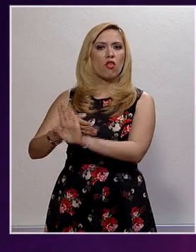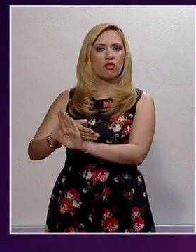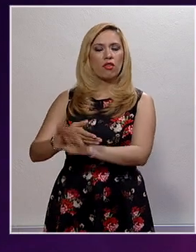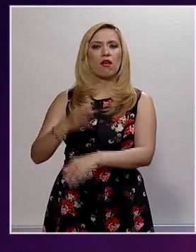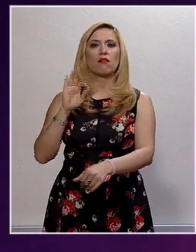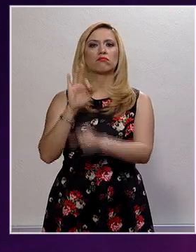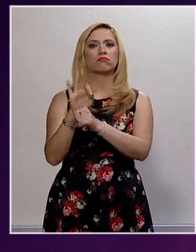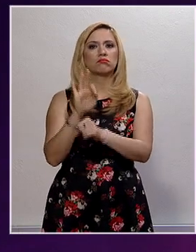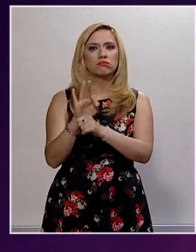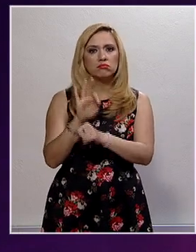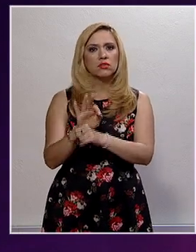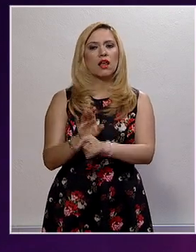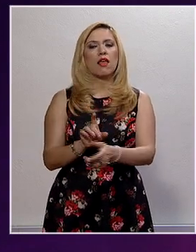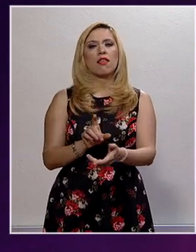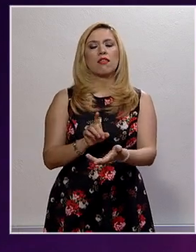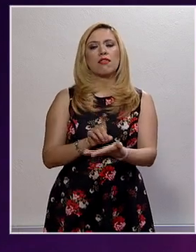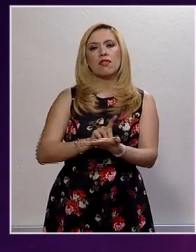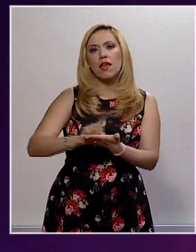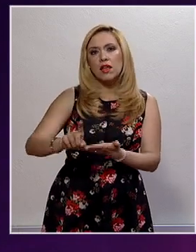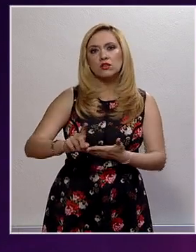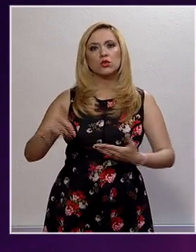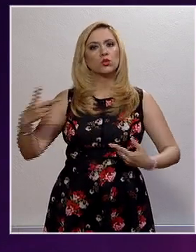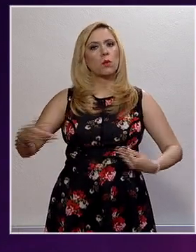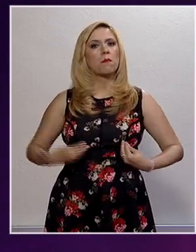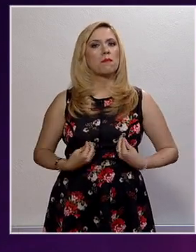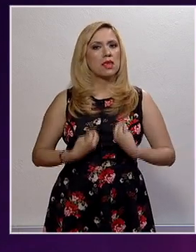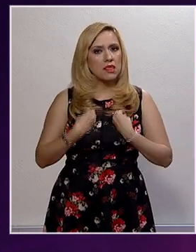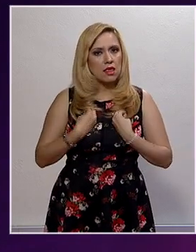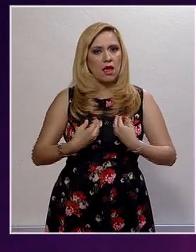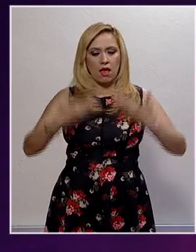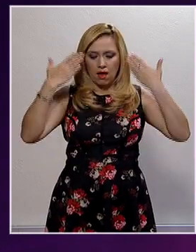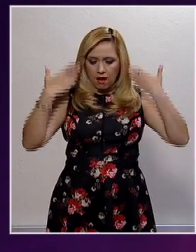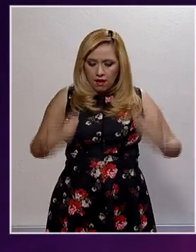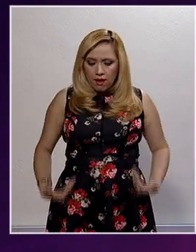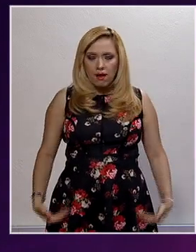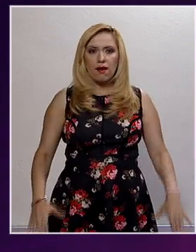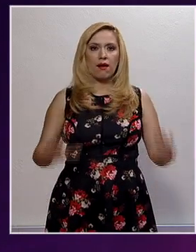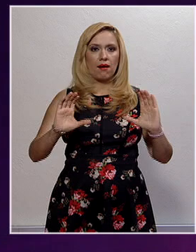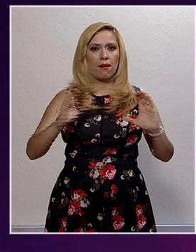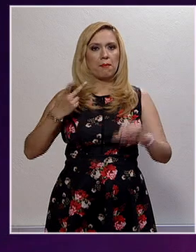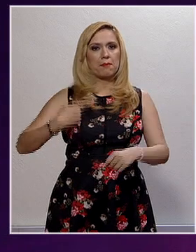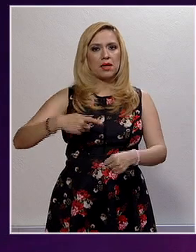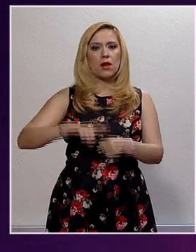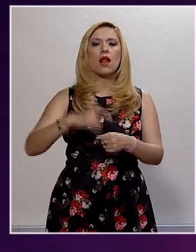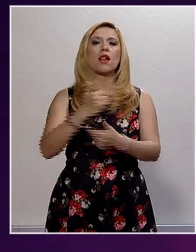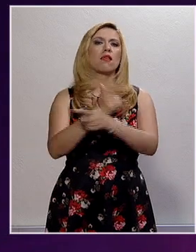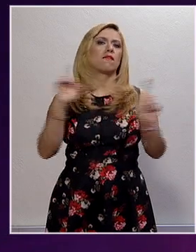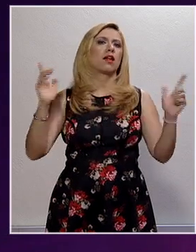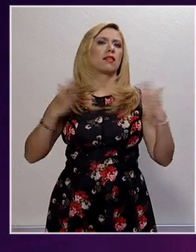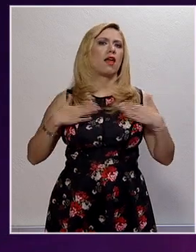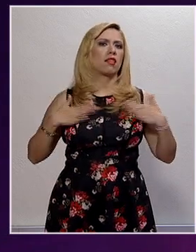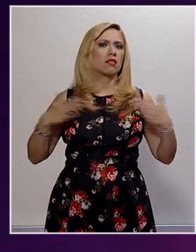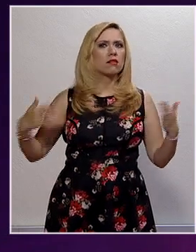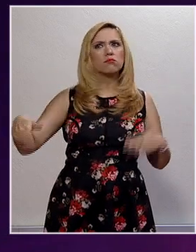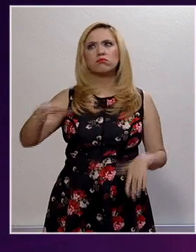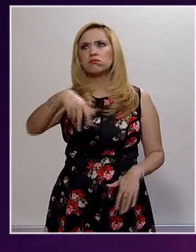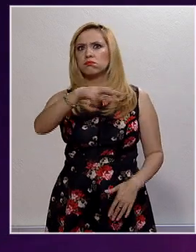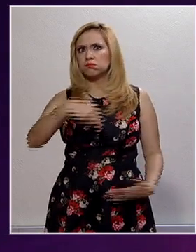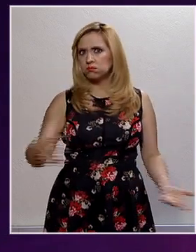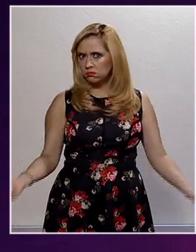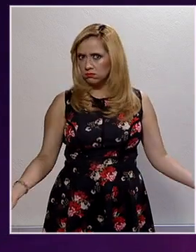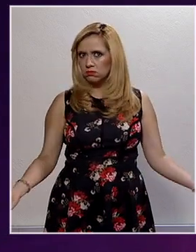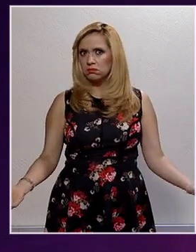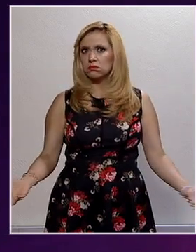protección de los derechos a la vida, a la integridad personal y a la libertad personal, ¿no? También